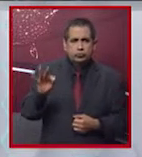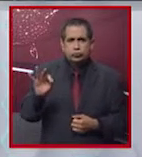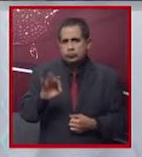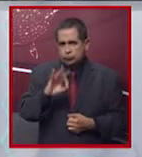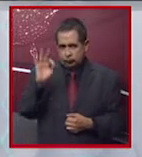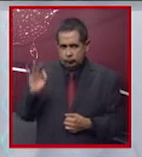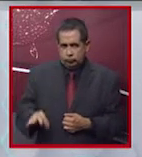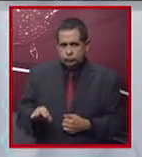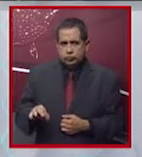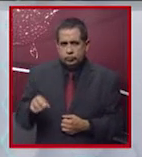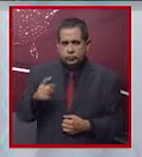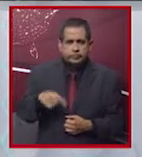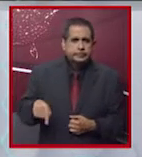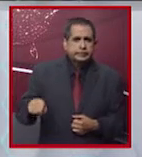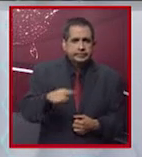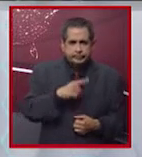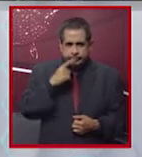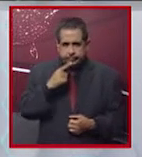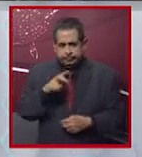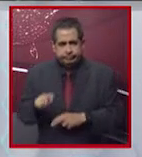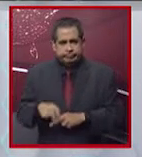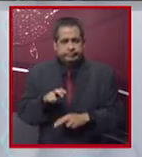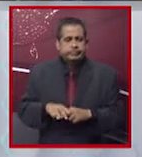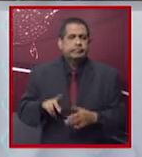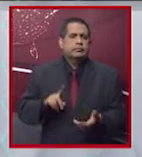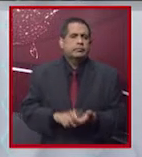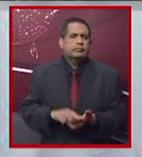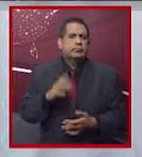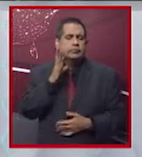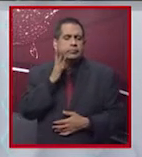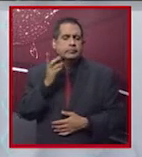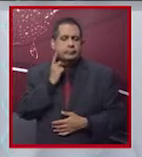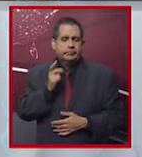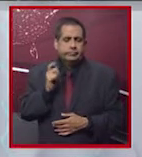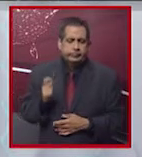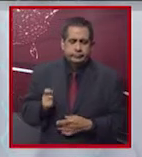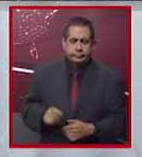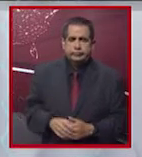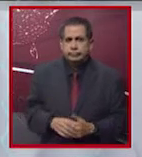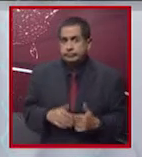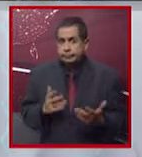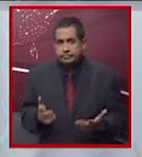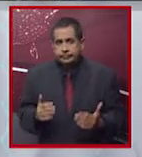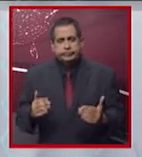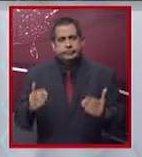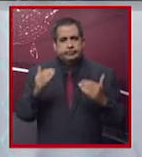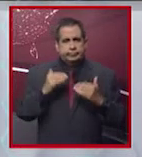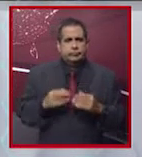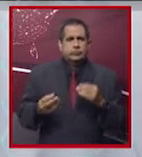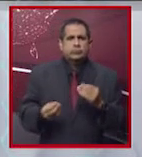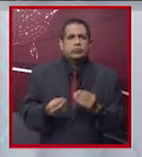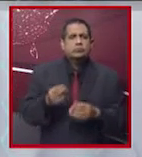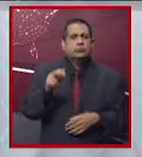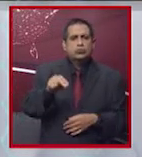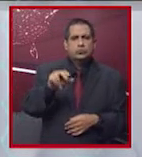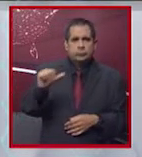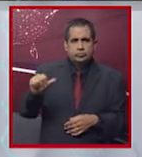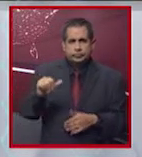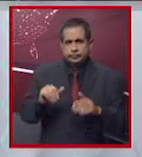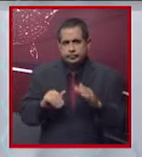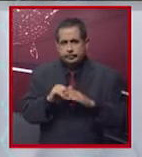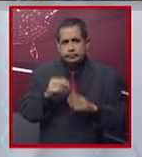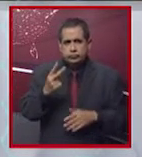la votación emitida para ocupar una curul al interior de la Cámara de los Diputados. Posteriormente, el Partido Nueva Alianza alcanzó